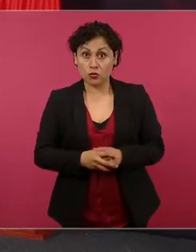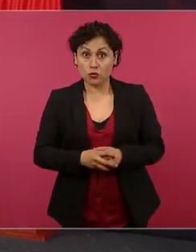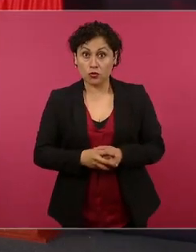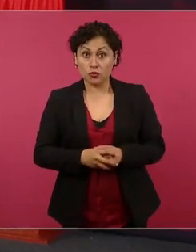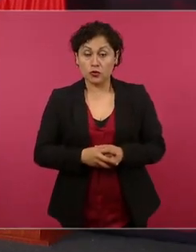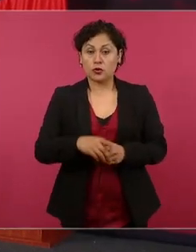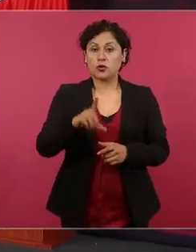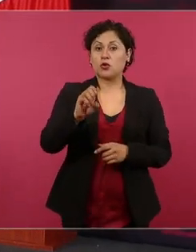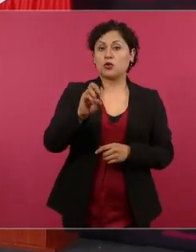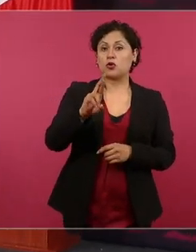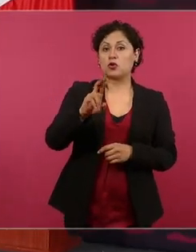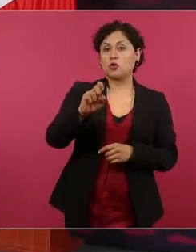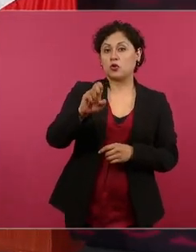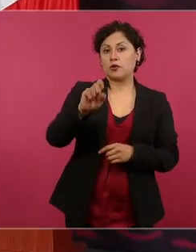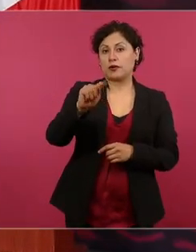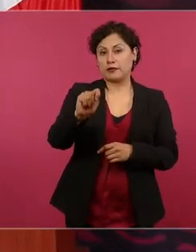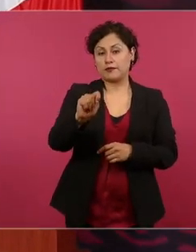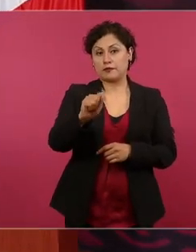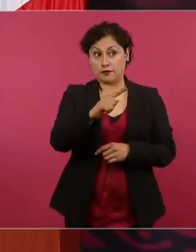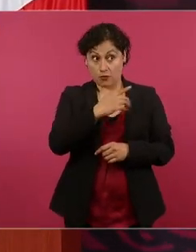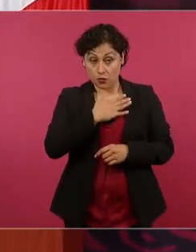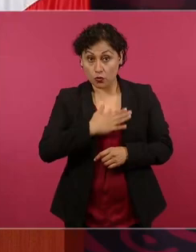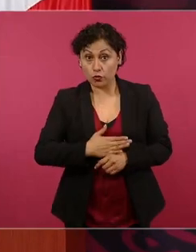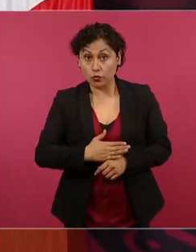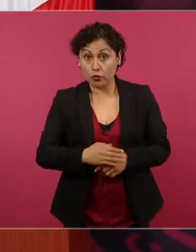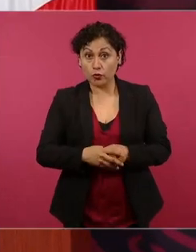No. ¿Loret de Mola actúa con imparcialidad?